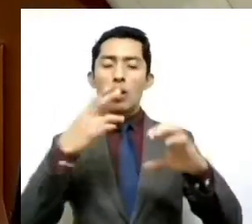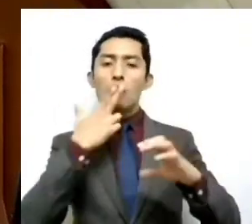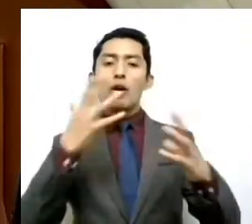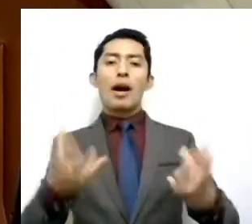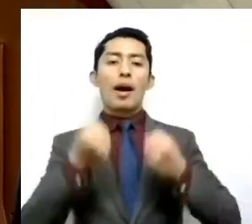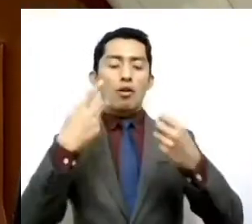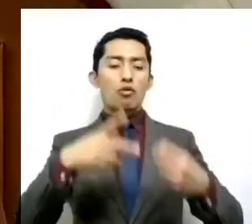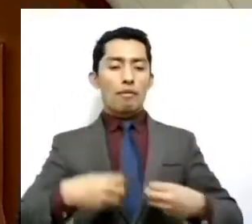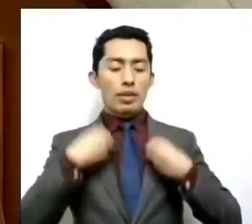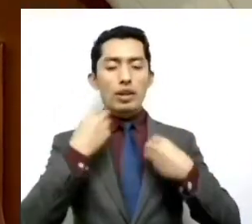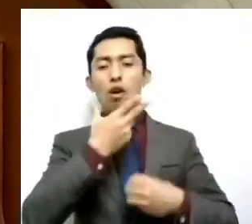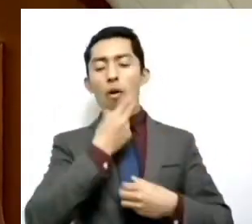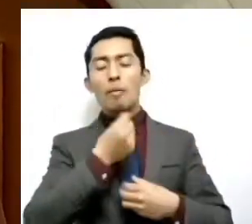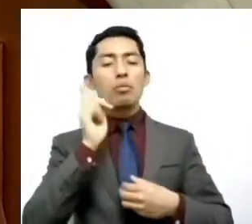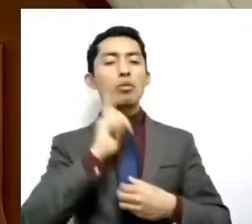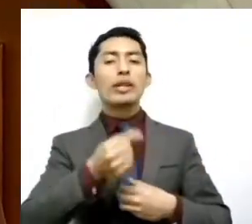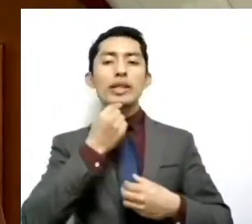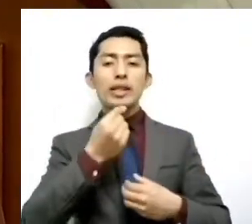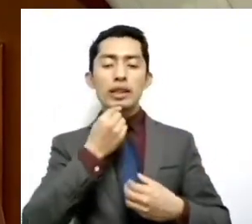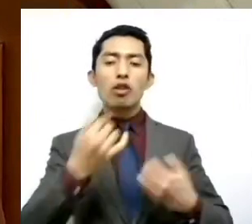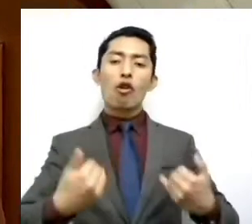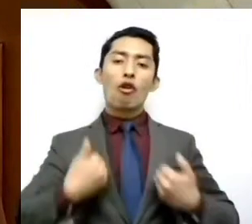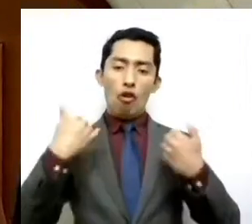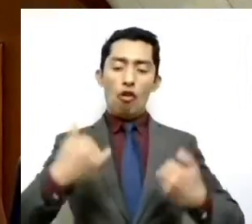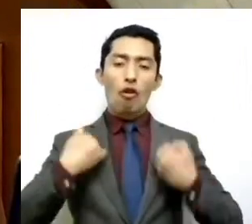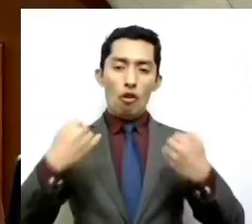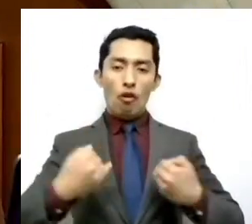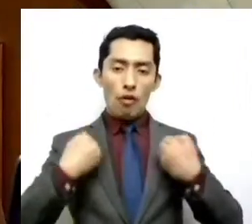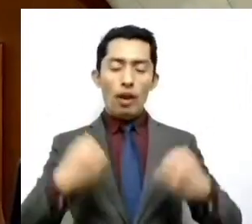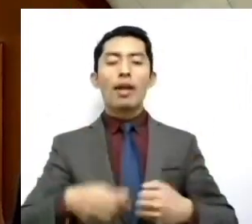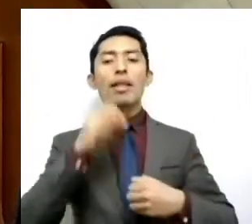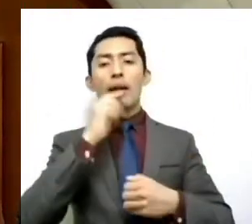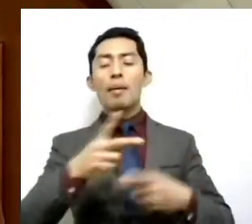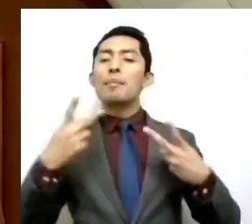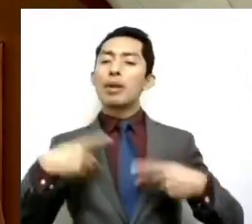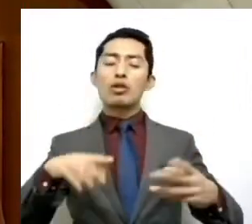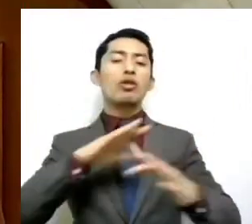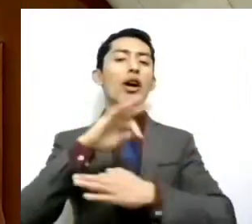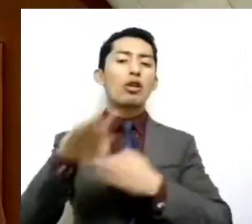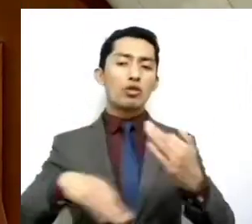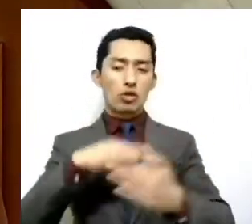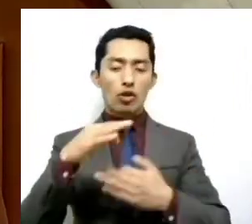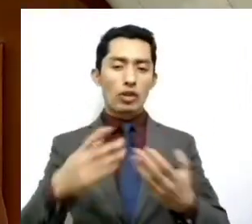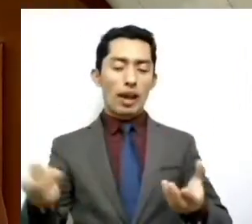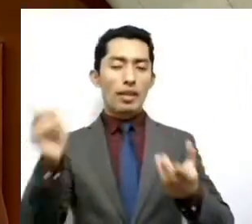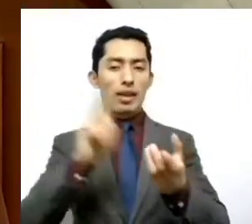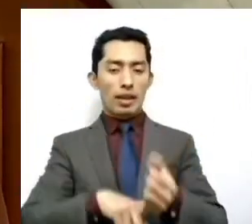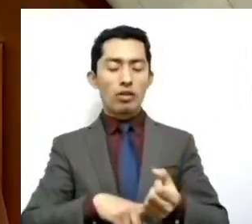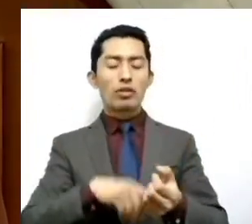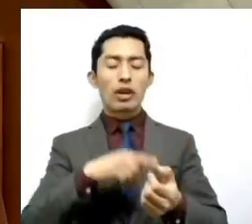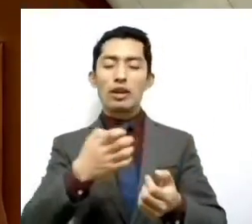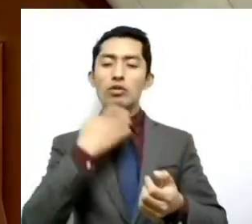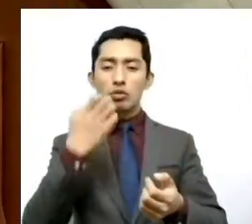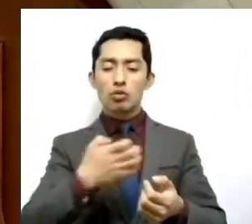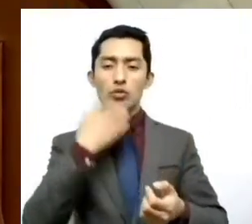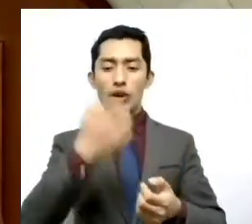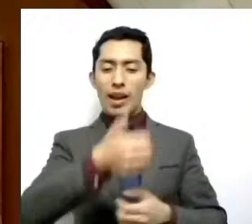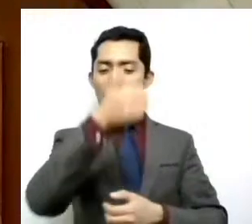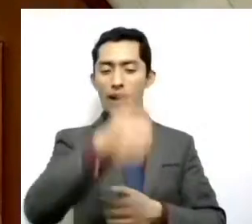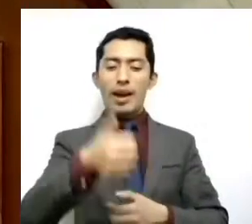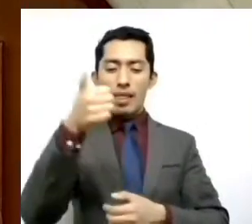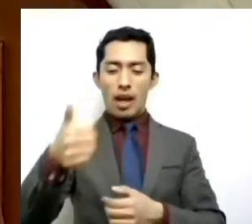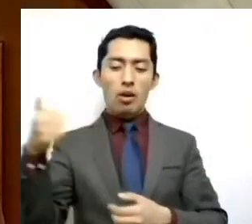niños, adolescentes y jóvenes, así como del resto de la comunidad en todos los planteles educativos